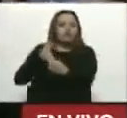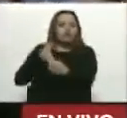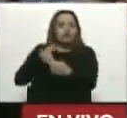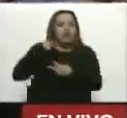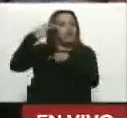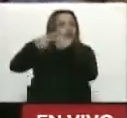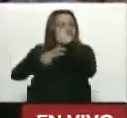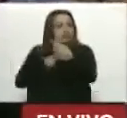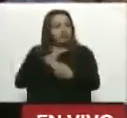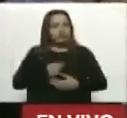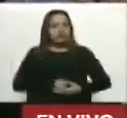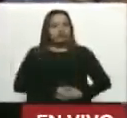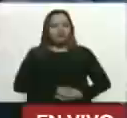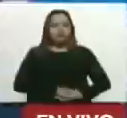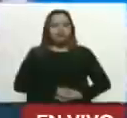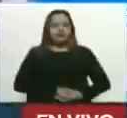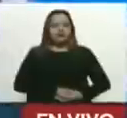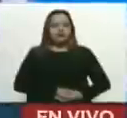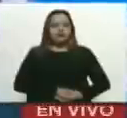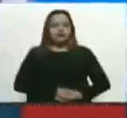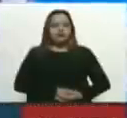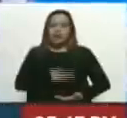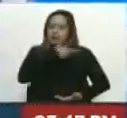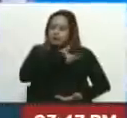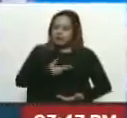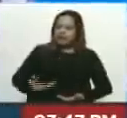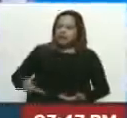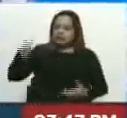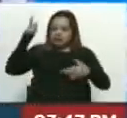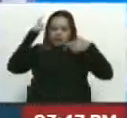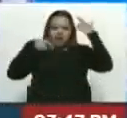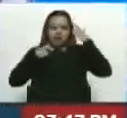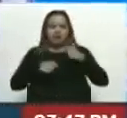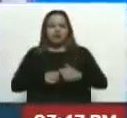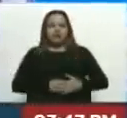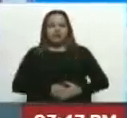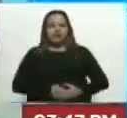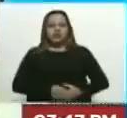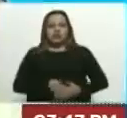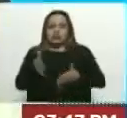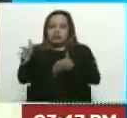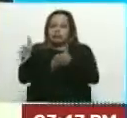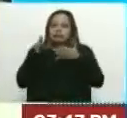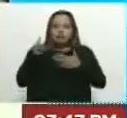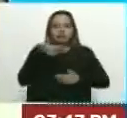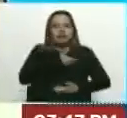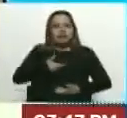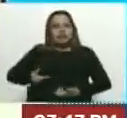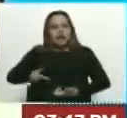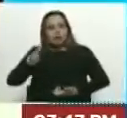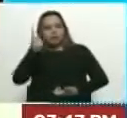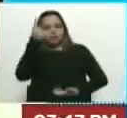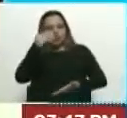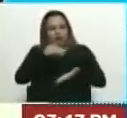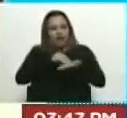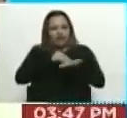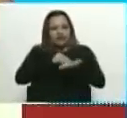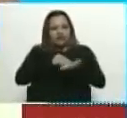voz. Cuando el comandante Hugo Chávez ganó la presidencia en su primer gobierno en el